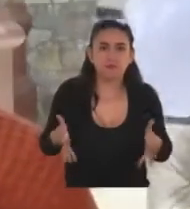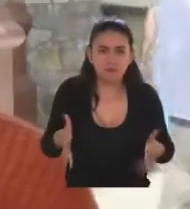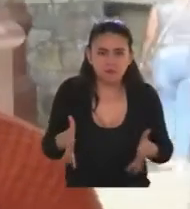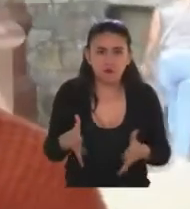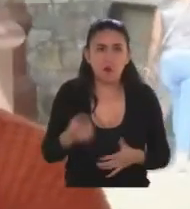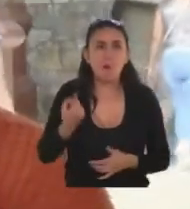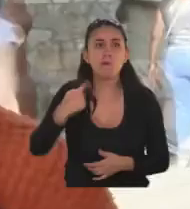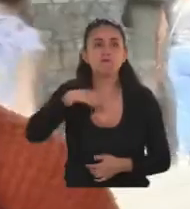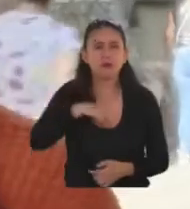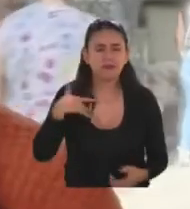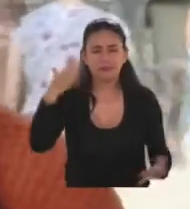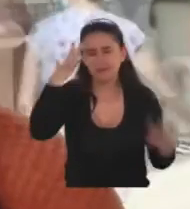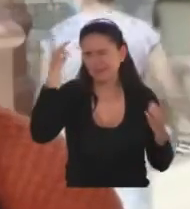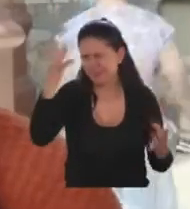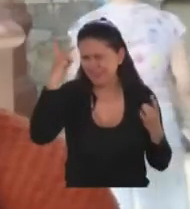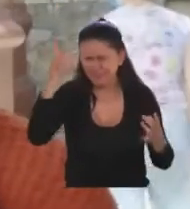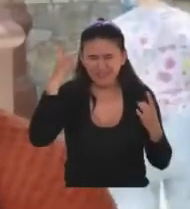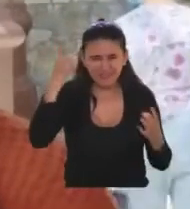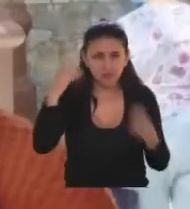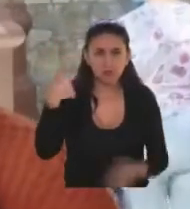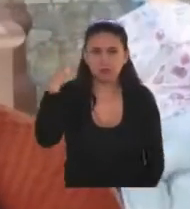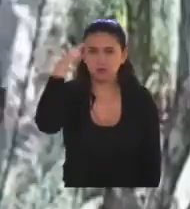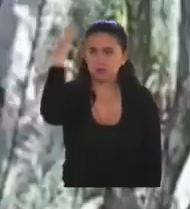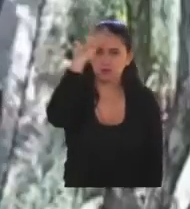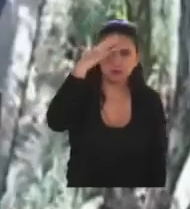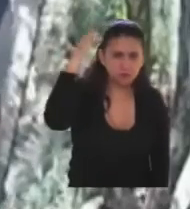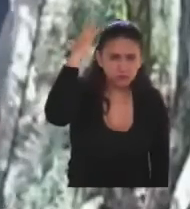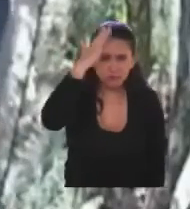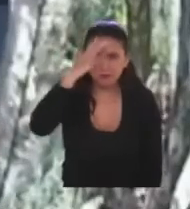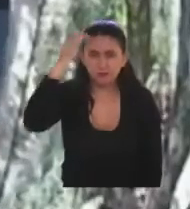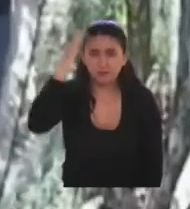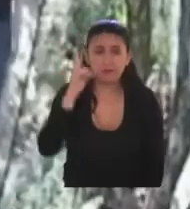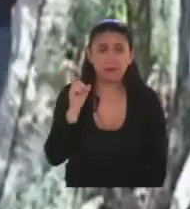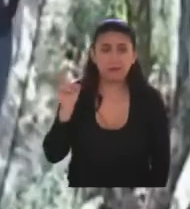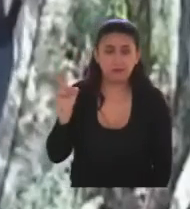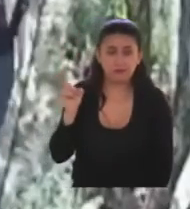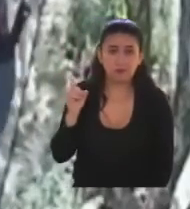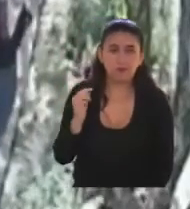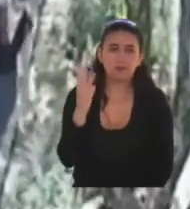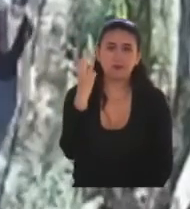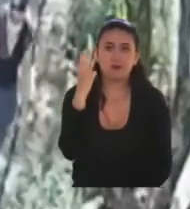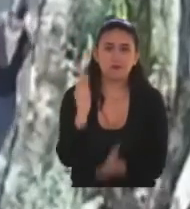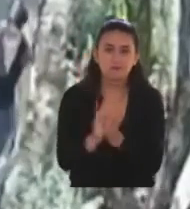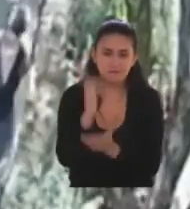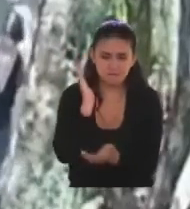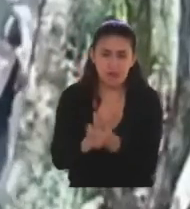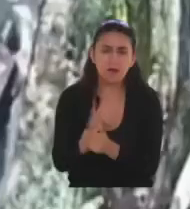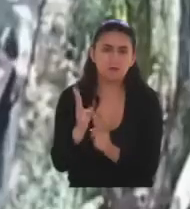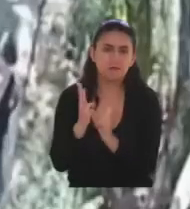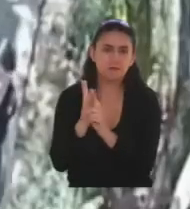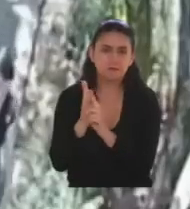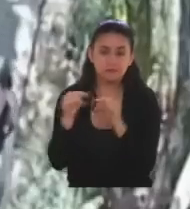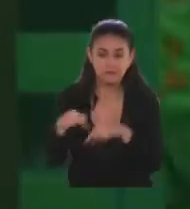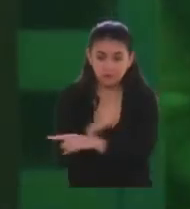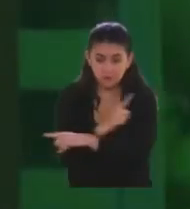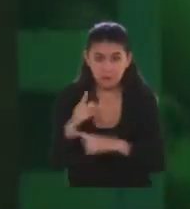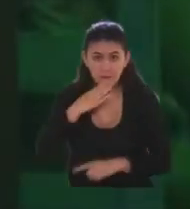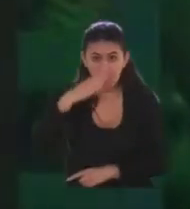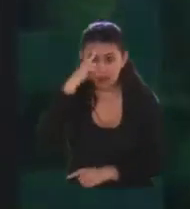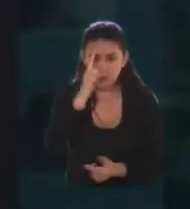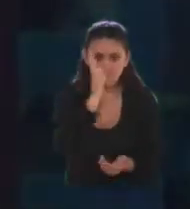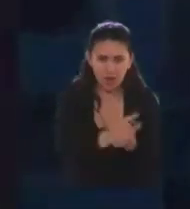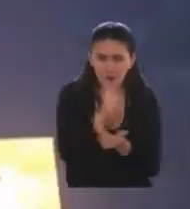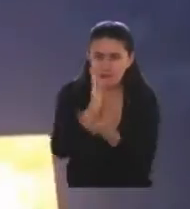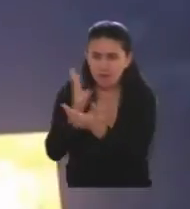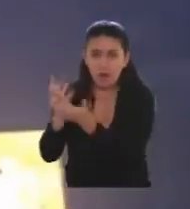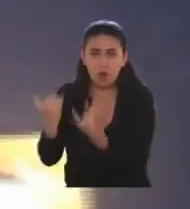dando muchos dolores de cabeza, me siento mareada. Ella es la víctima 3 con hurtos con escopolamina esta semana en Medellín.